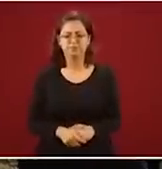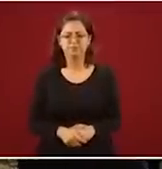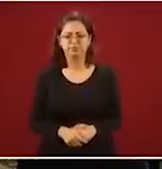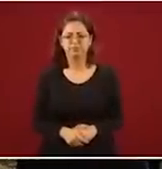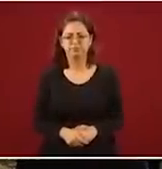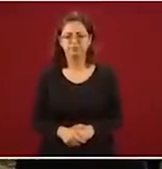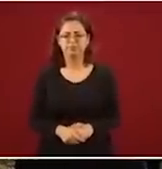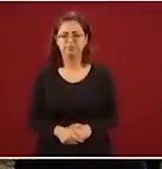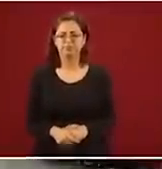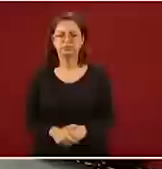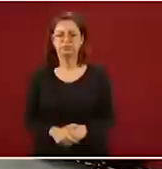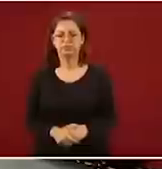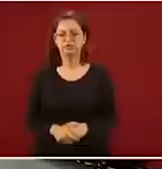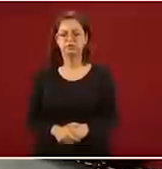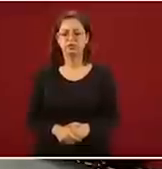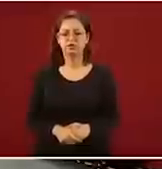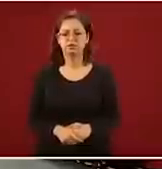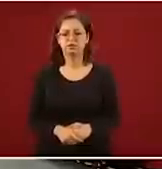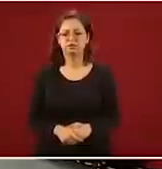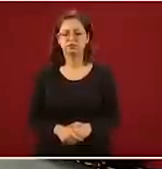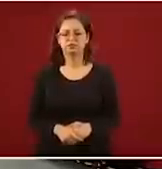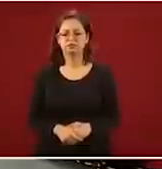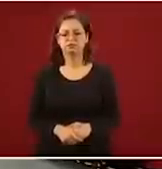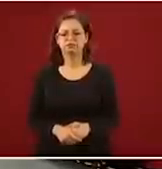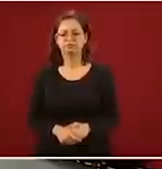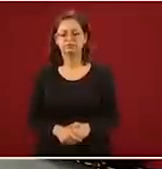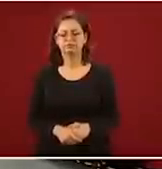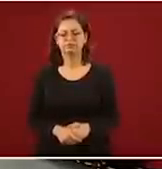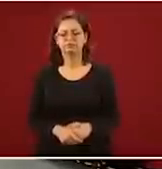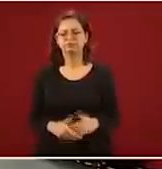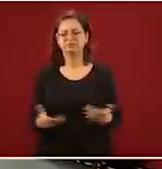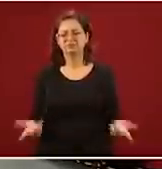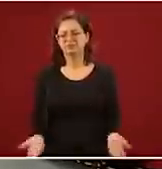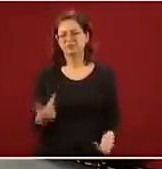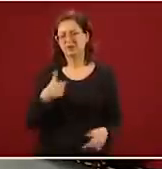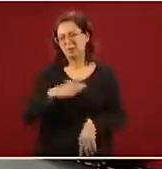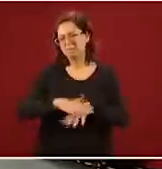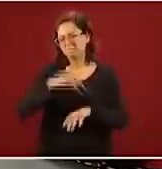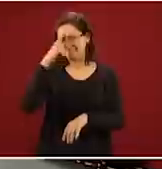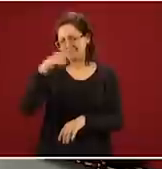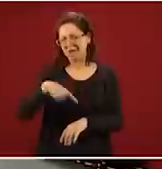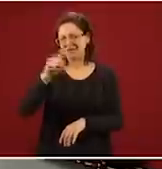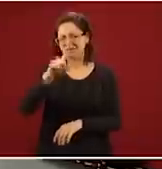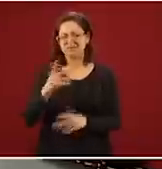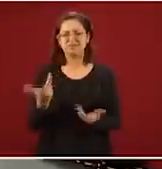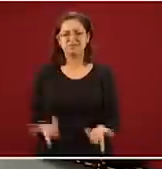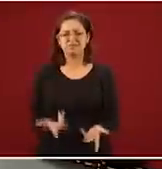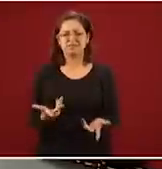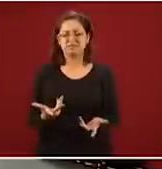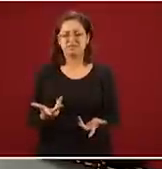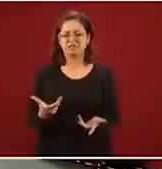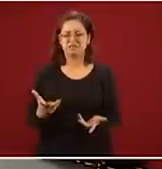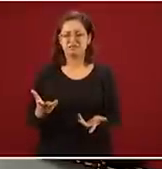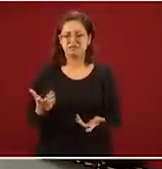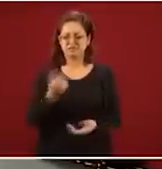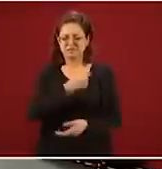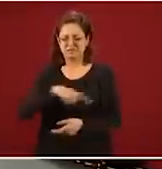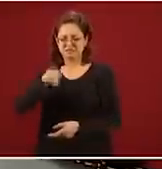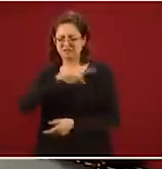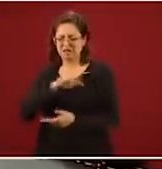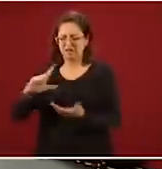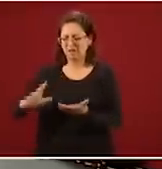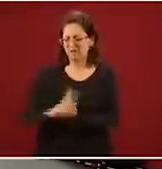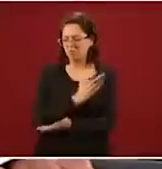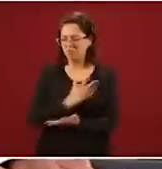Una rápida. Alberto Rodríguez, de CDP Noticias. ¿No sería mucho más fácil separar la seguridad social de la salud y hacer